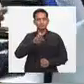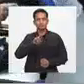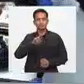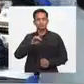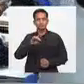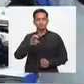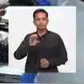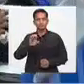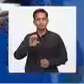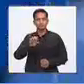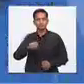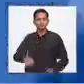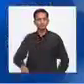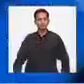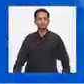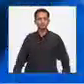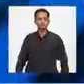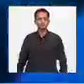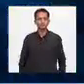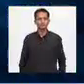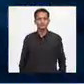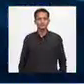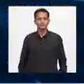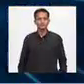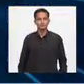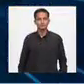verde